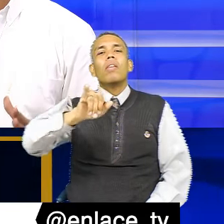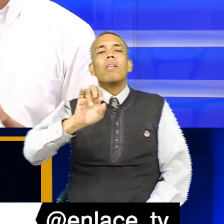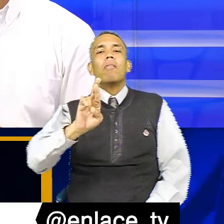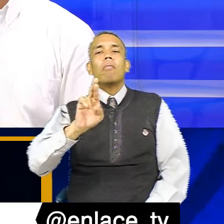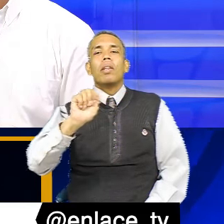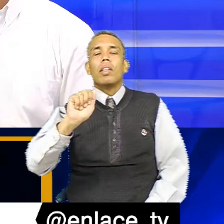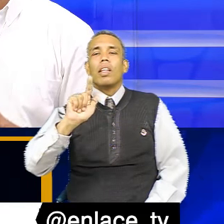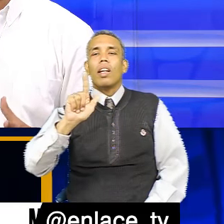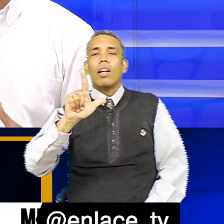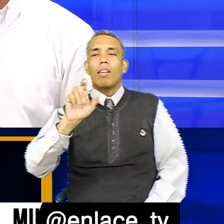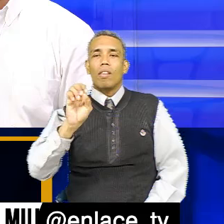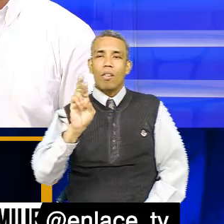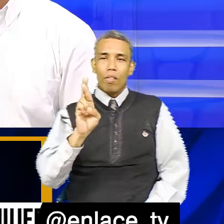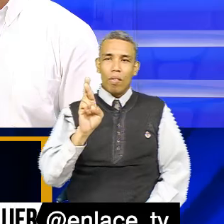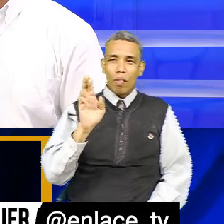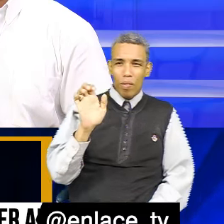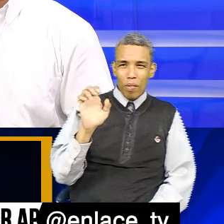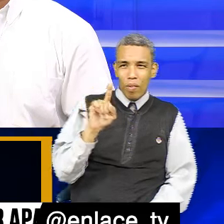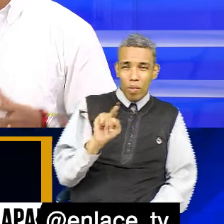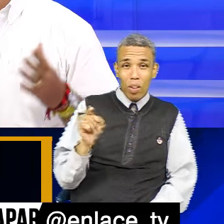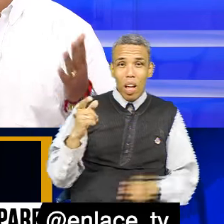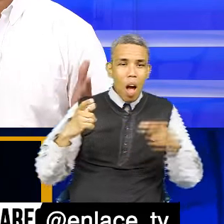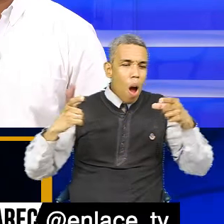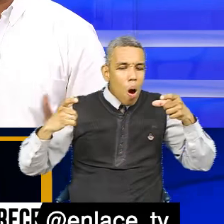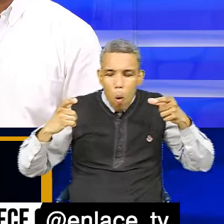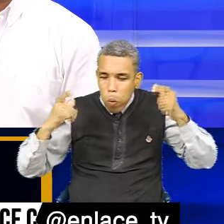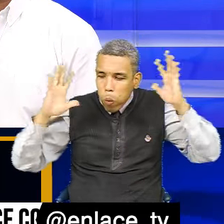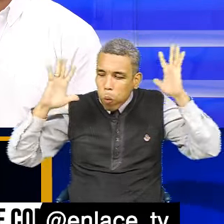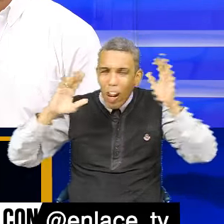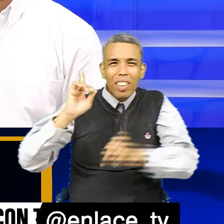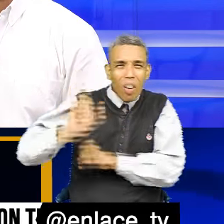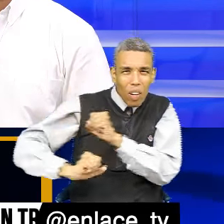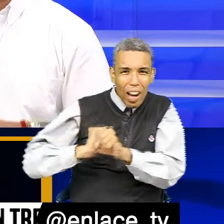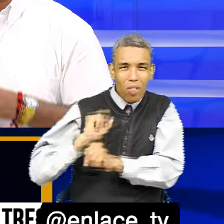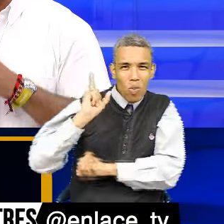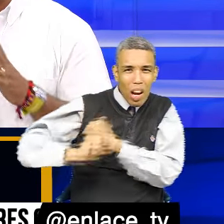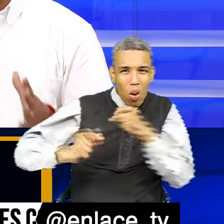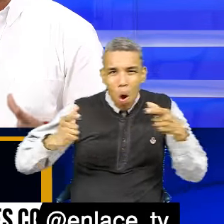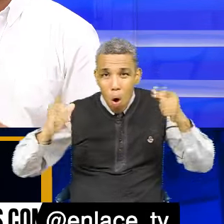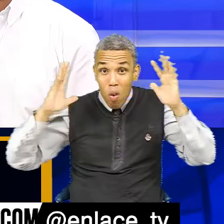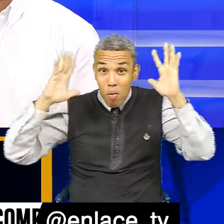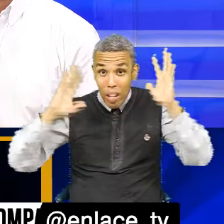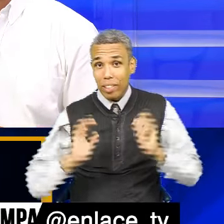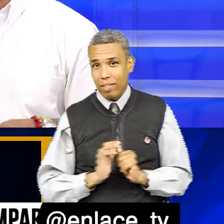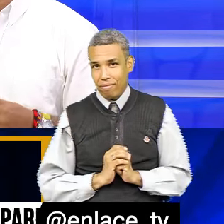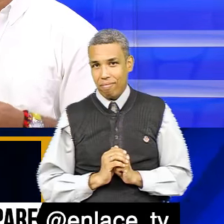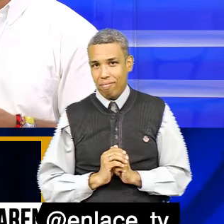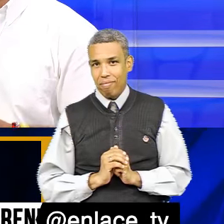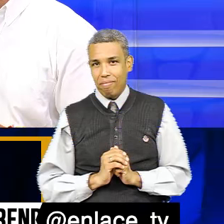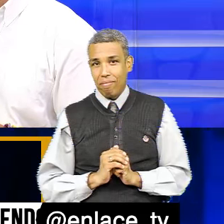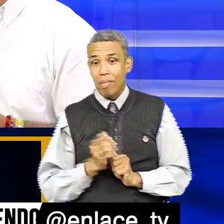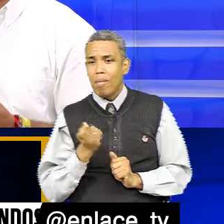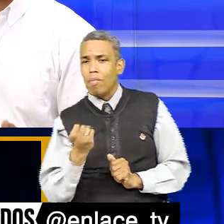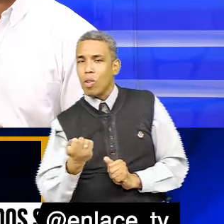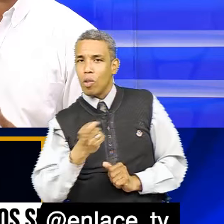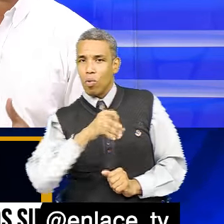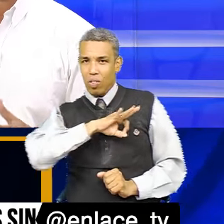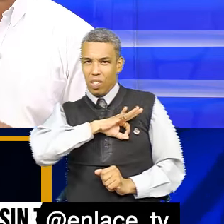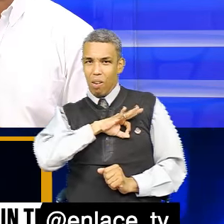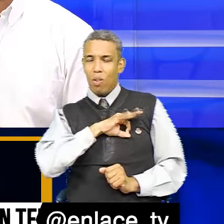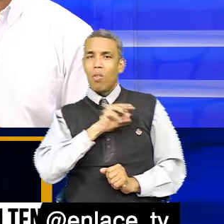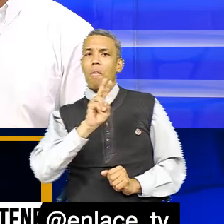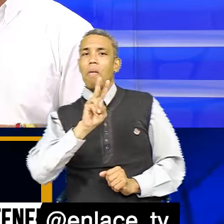en la cancha polideportiva del barrio Miraflores para que las familias suban a disfrutar, todos los barranqueños. El día 25 de